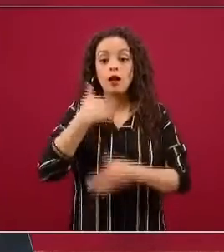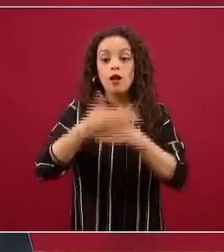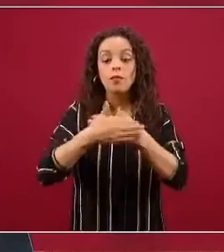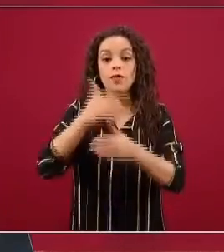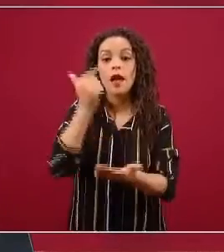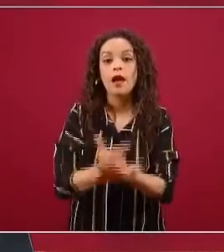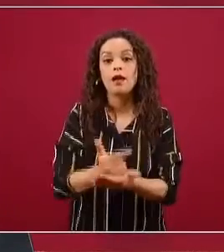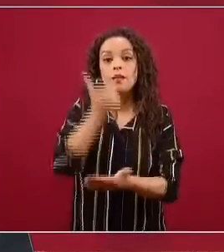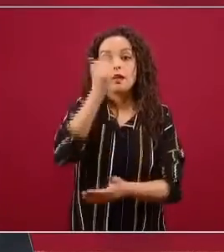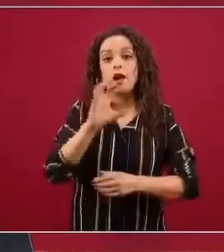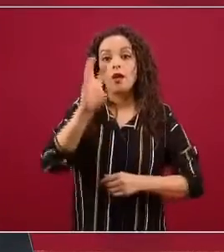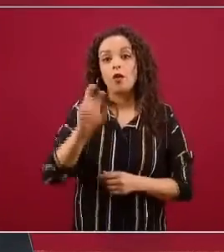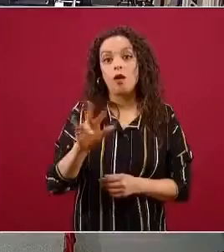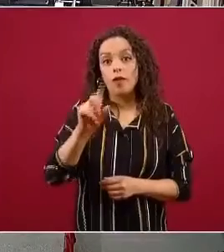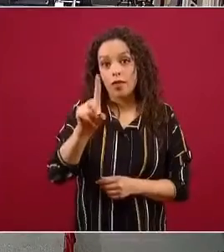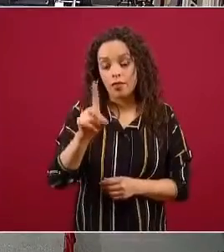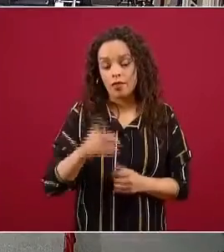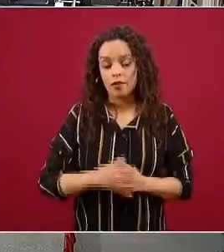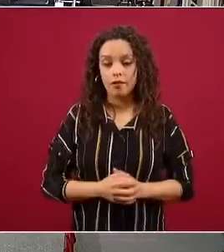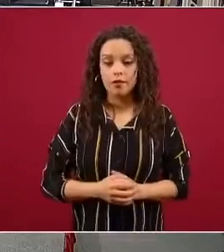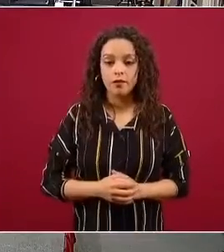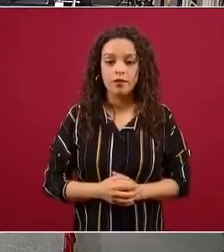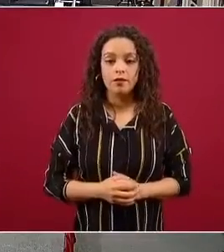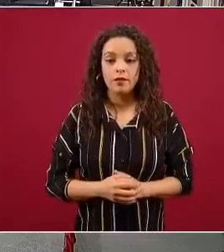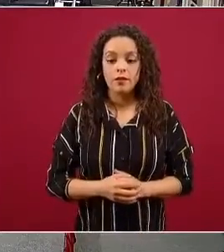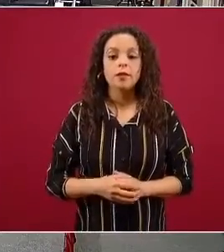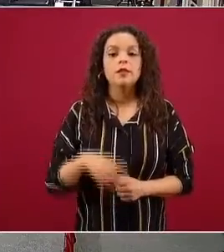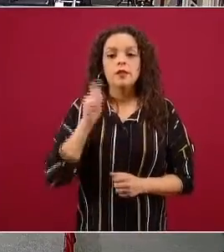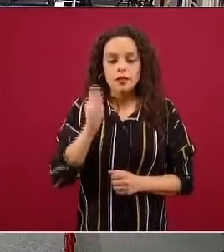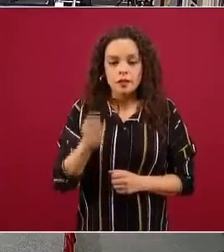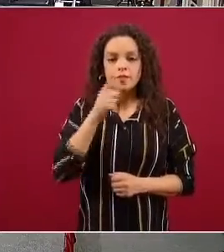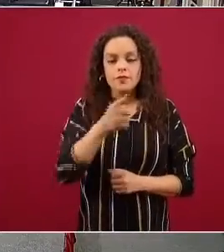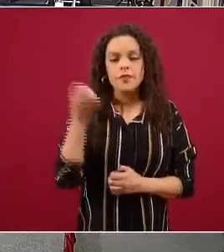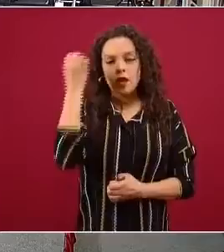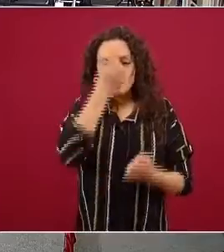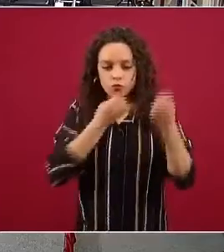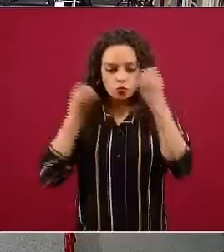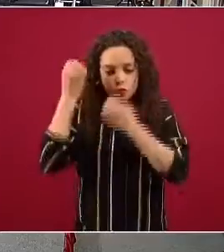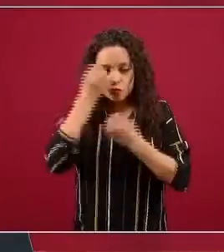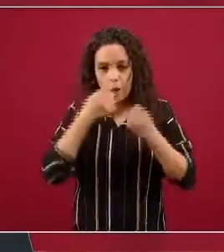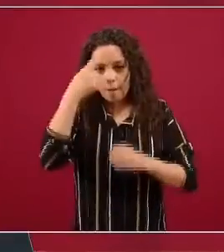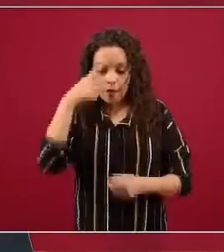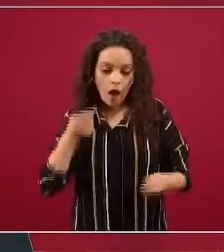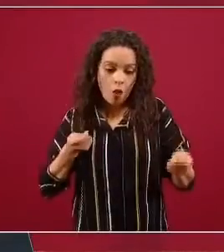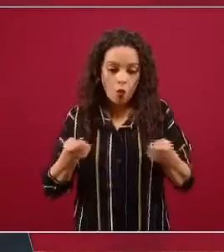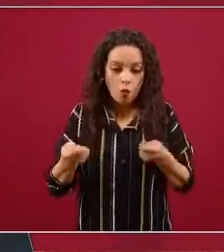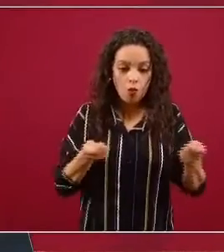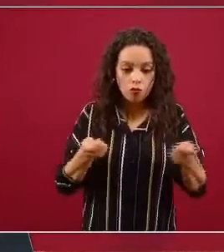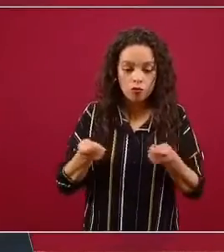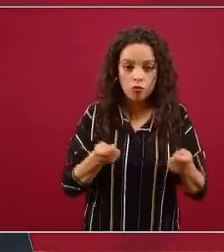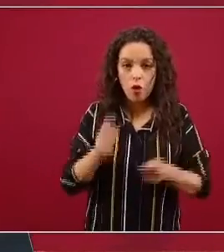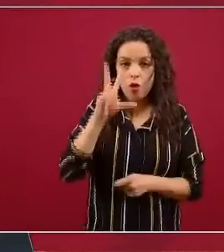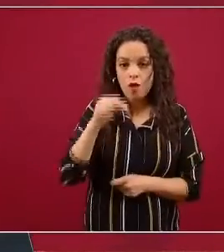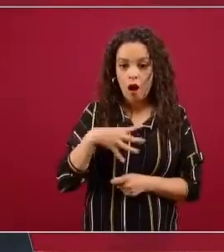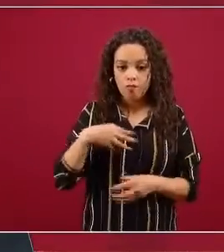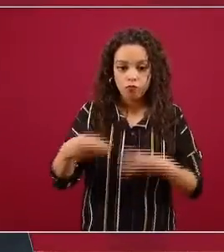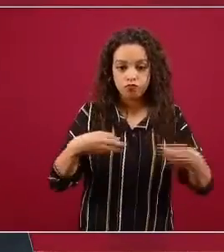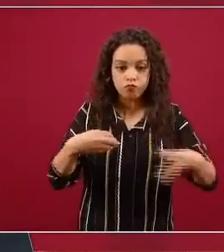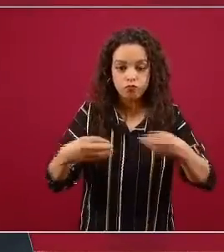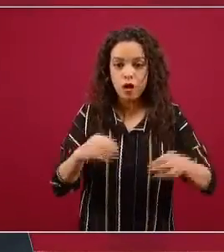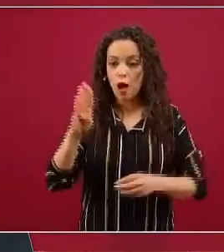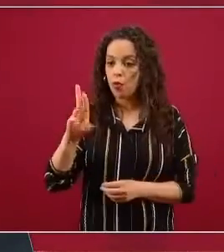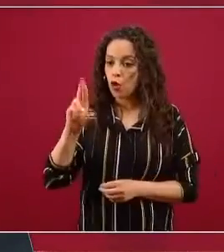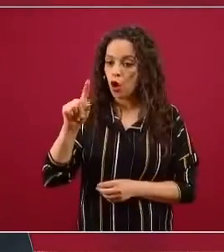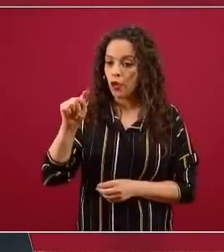un componente importante de estudio y control de brotes. Y esto también es muy importante